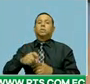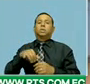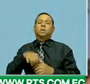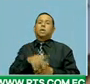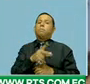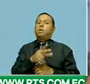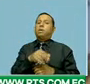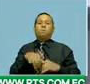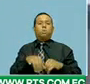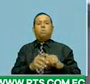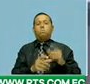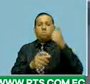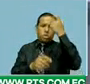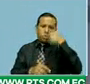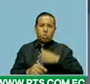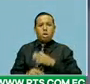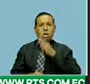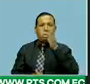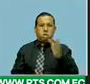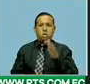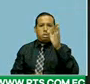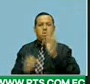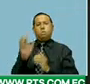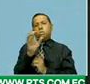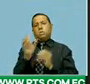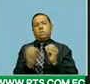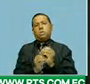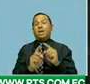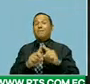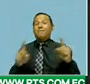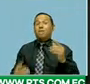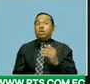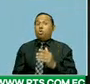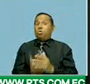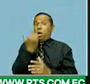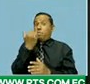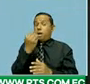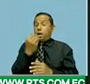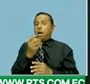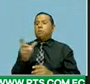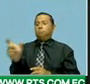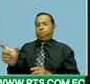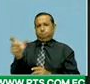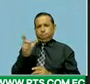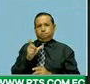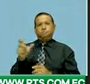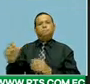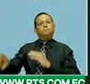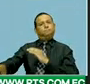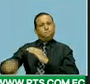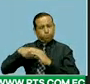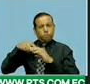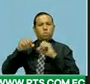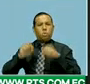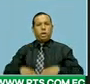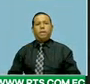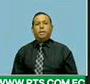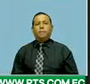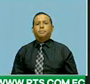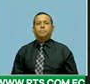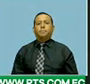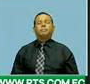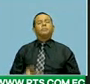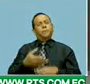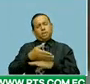presenciales establecidos ya tiene su documento físico emitido por primera vez después todo su proceso